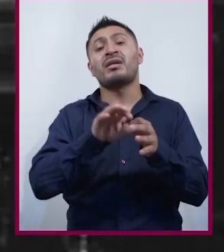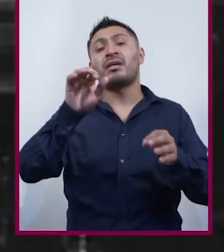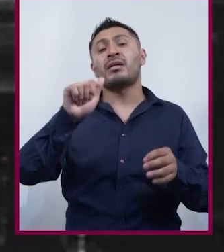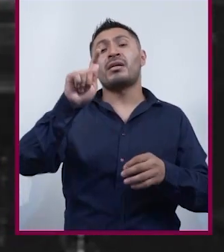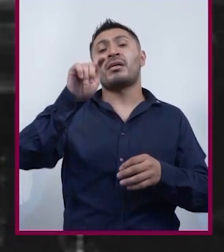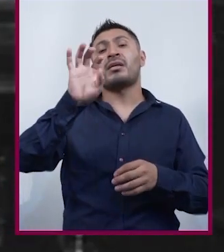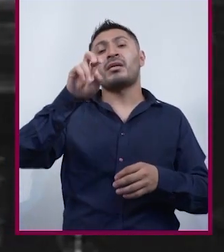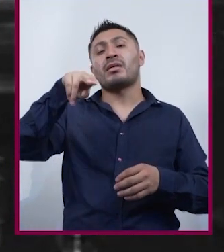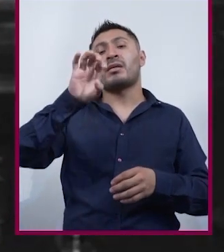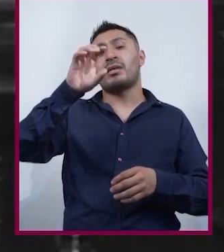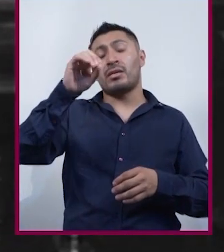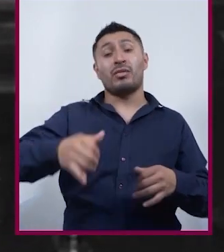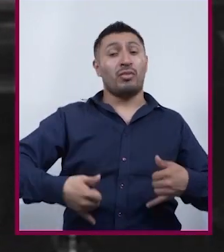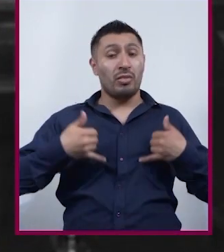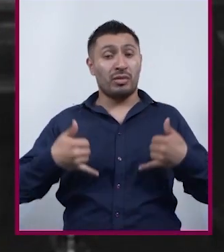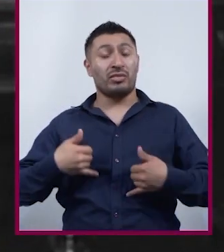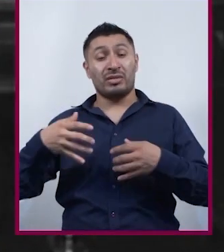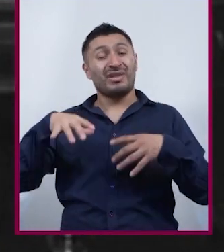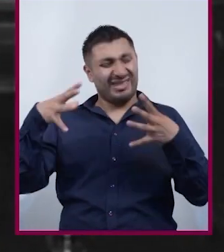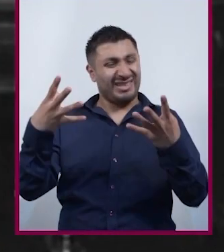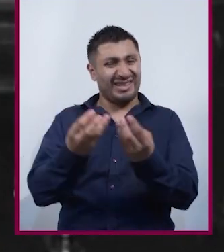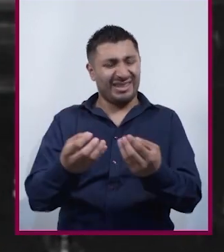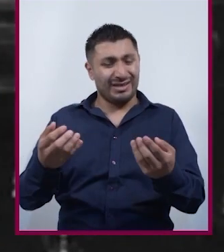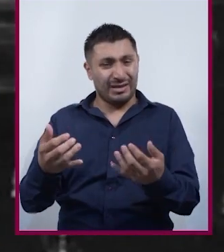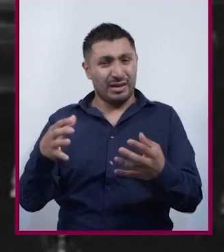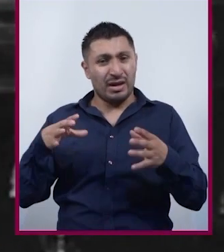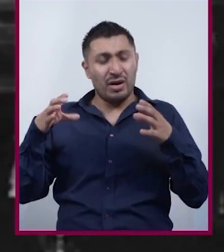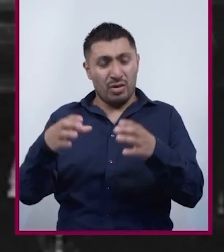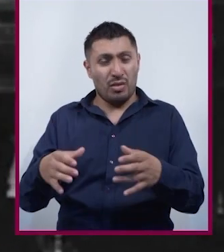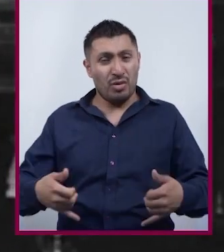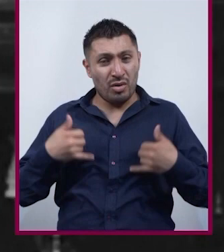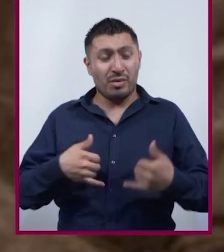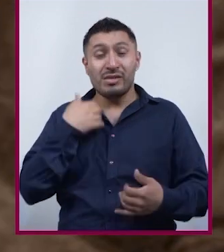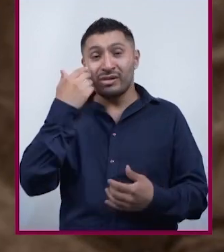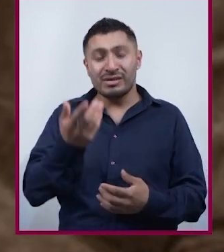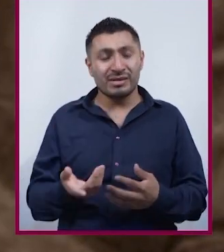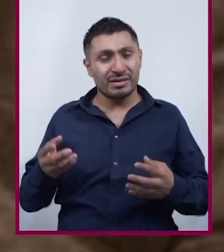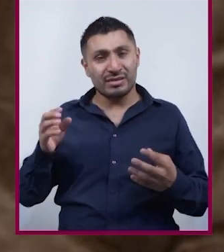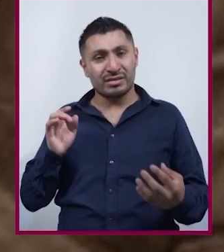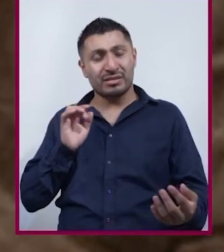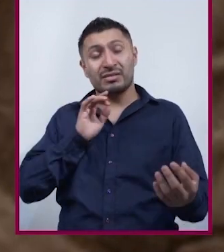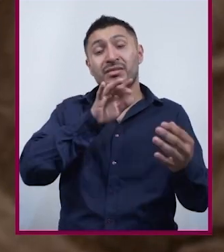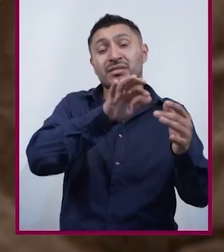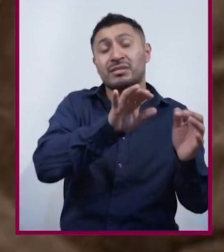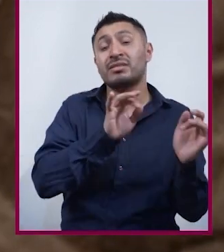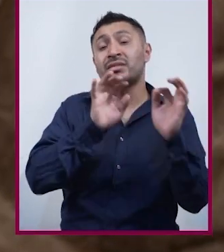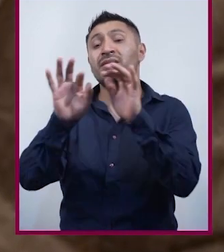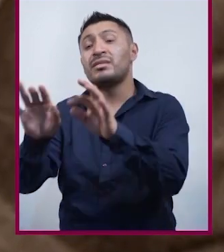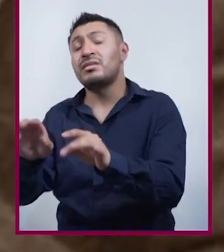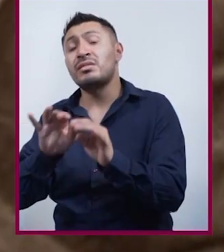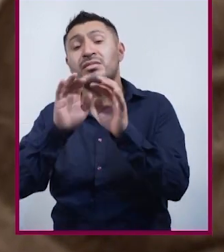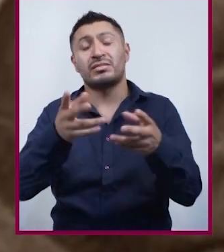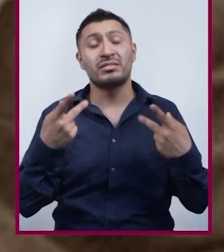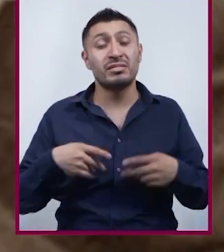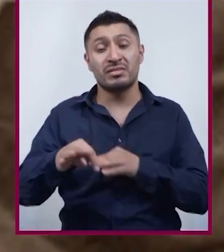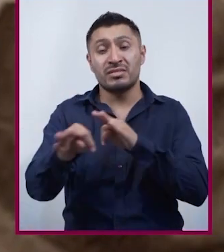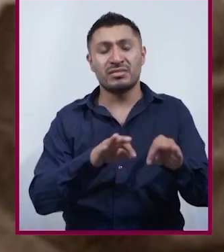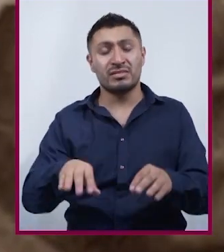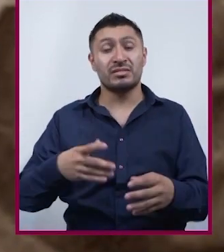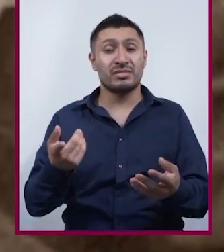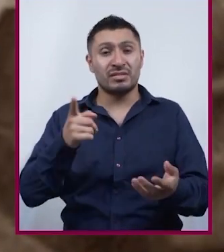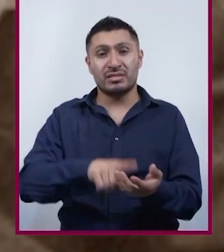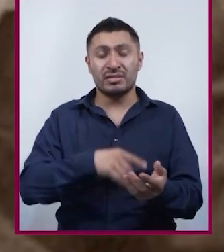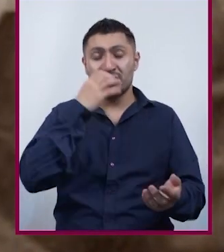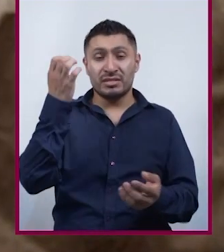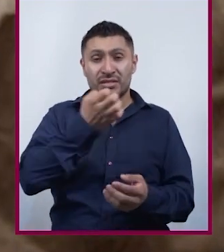Juventud. Los jóvenes del Ateneo querían acercarse a la clase trabajadora a través de la academia. Soñaban con una